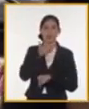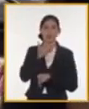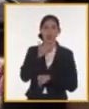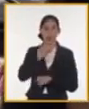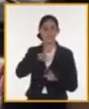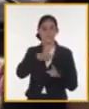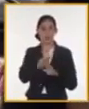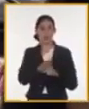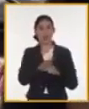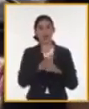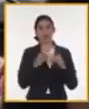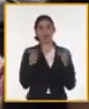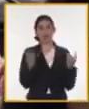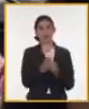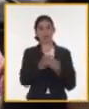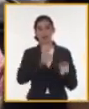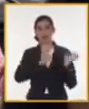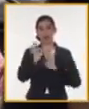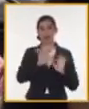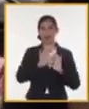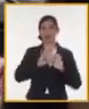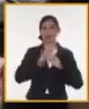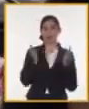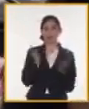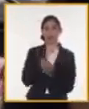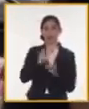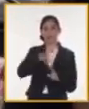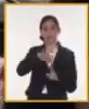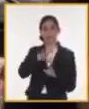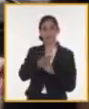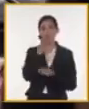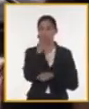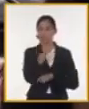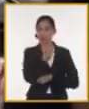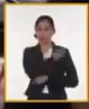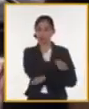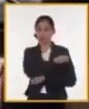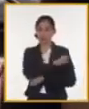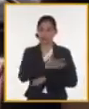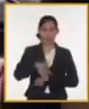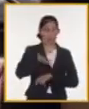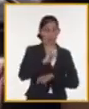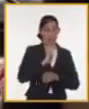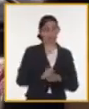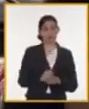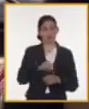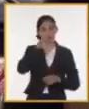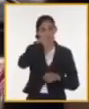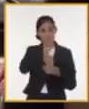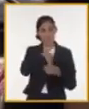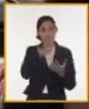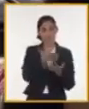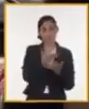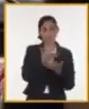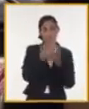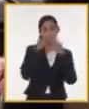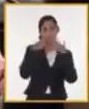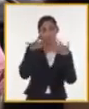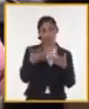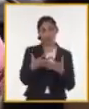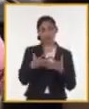la Familia y Asuntos Jurisdiccionales, el de Atención al Ciudadano. En nuestro órgano se creó además el Comité de